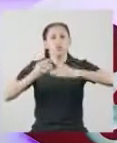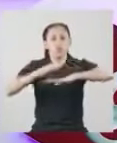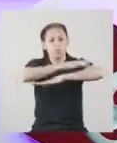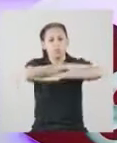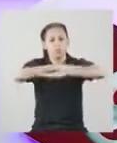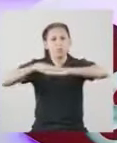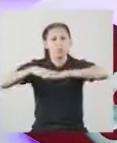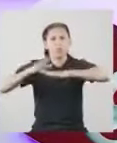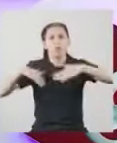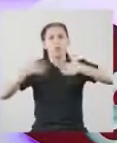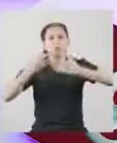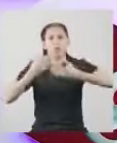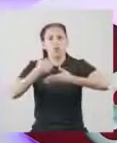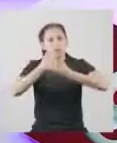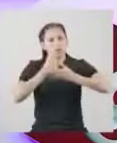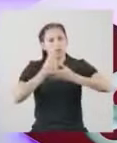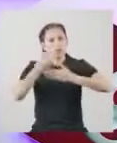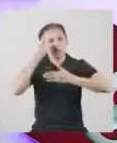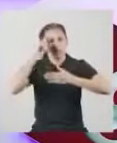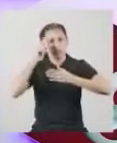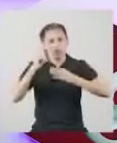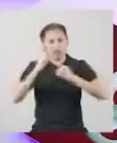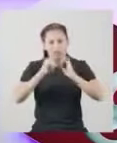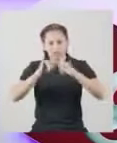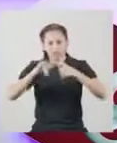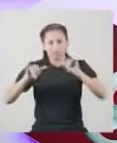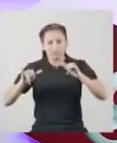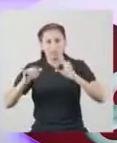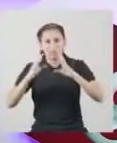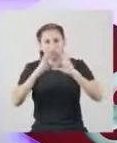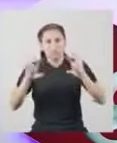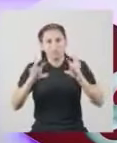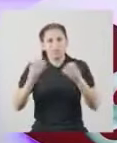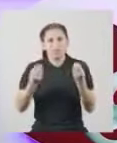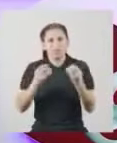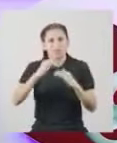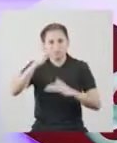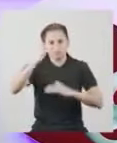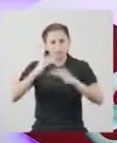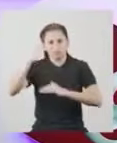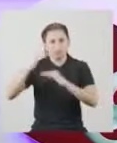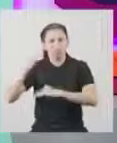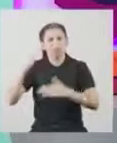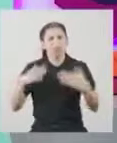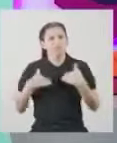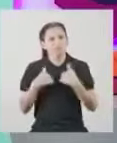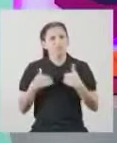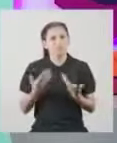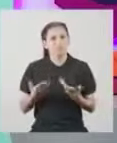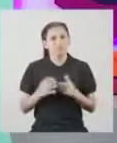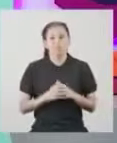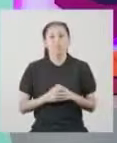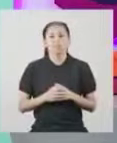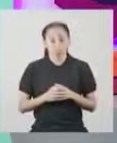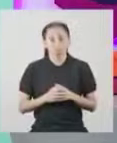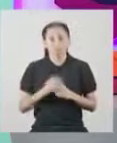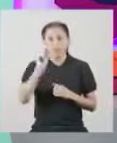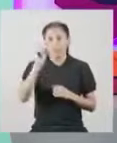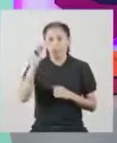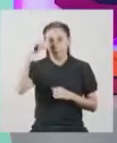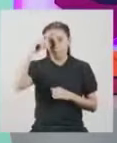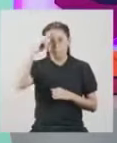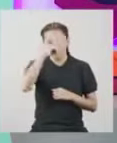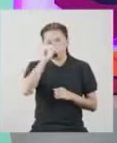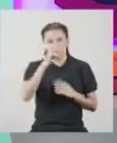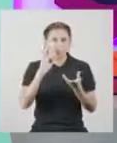una medida de superficie nos puede indicar la variabilidad de los datos referidos a la talla de las truchas? Es verdad, se